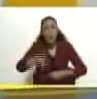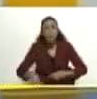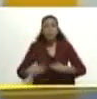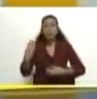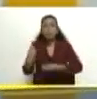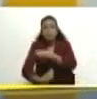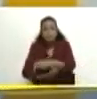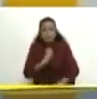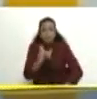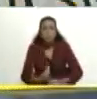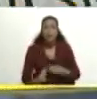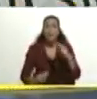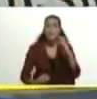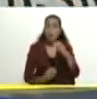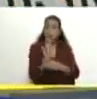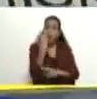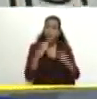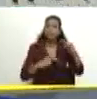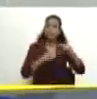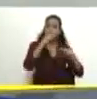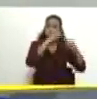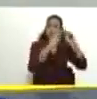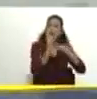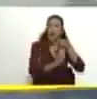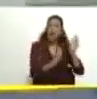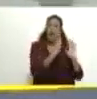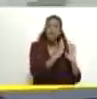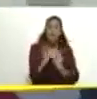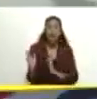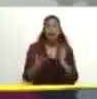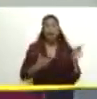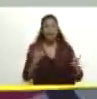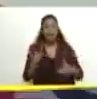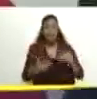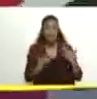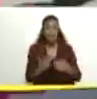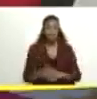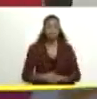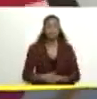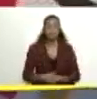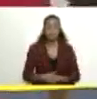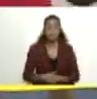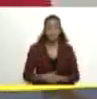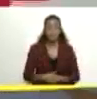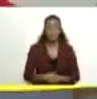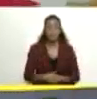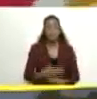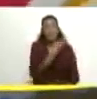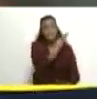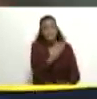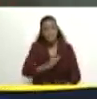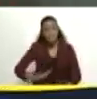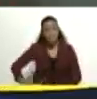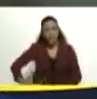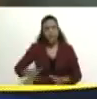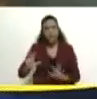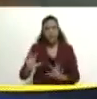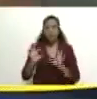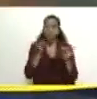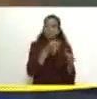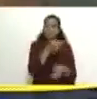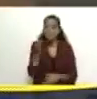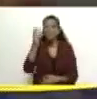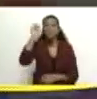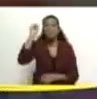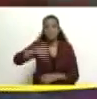realizado para la construcción y la ejecución de esta base de Misión. Presidente,